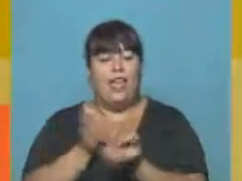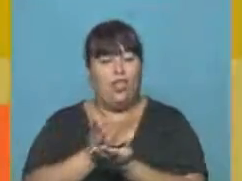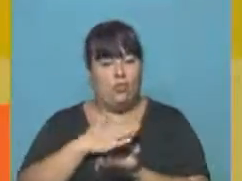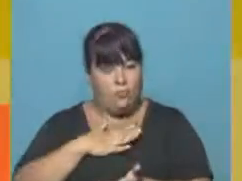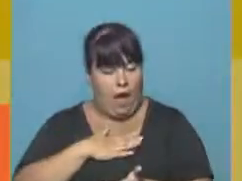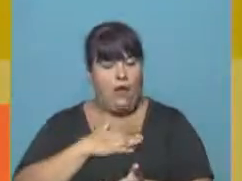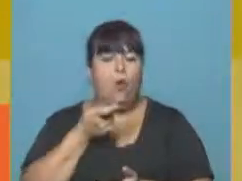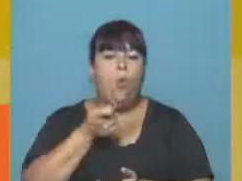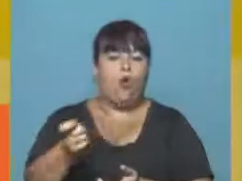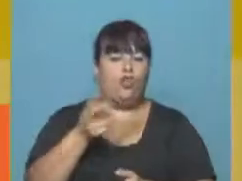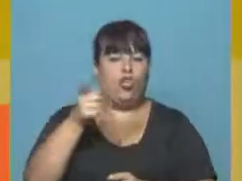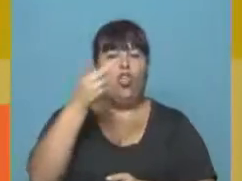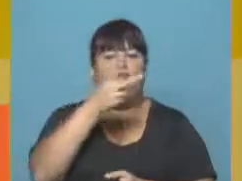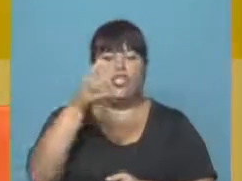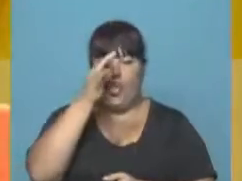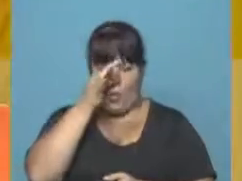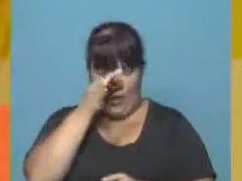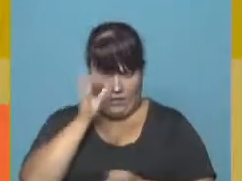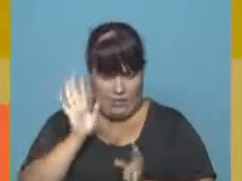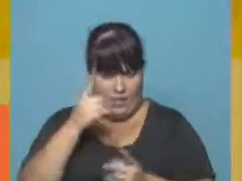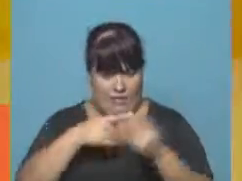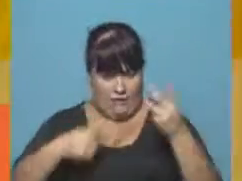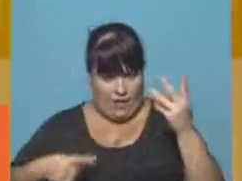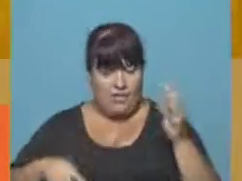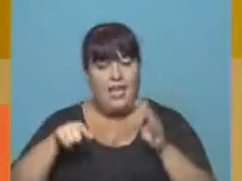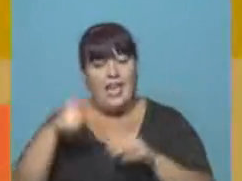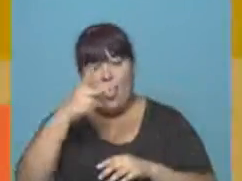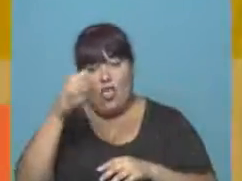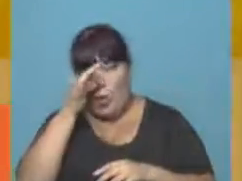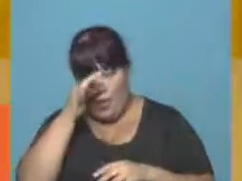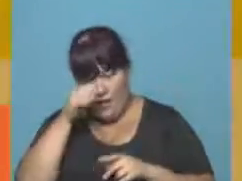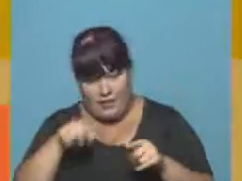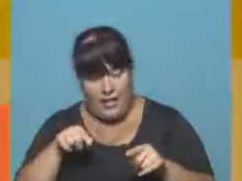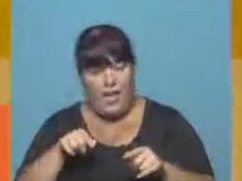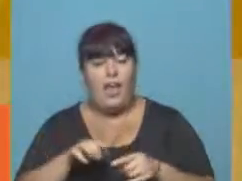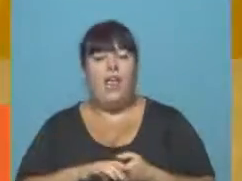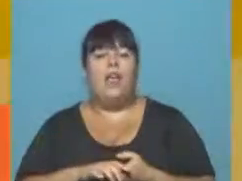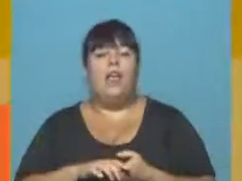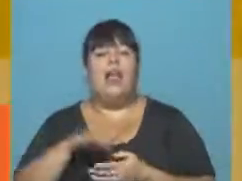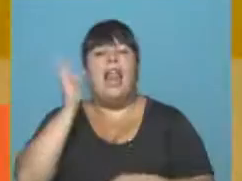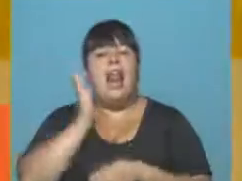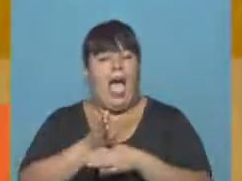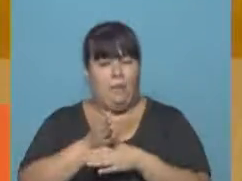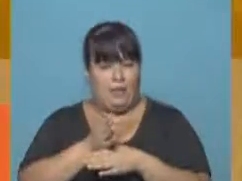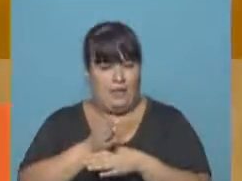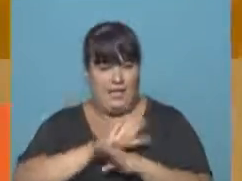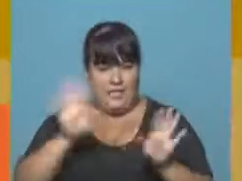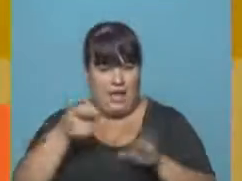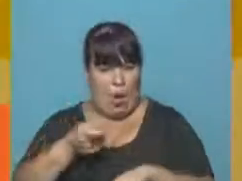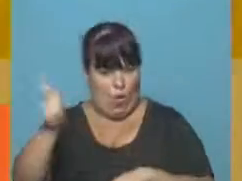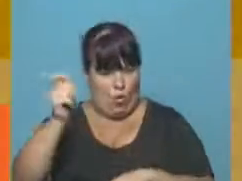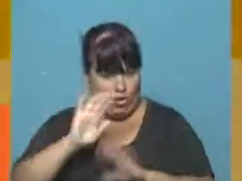Humanos somos querellantes en 220 causas. De esas 220 causas, el 50% está elevada a